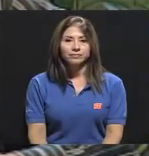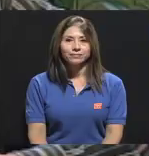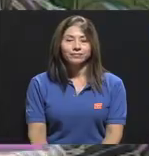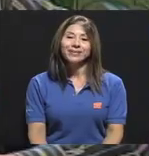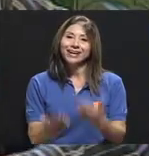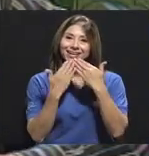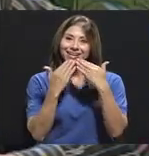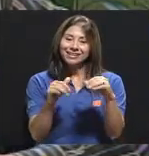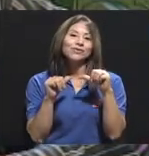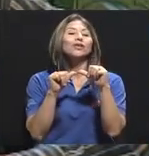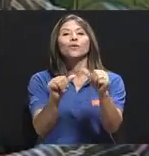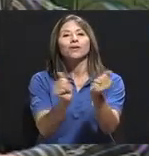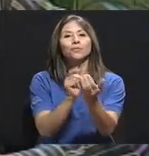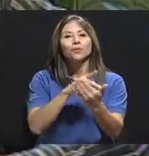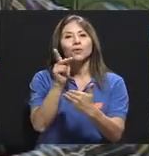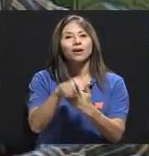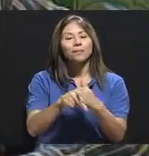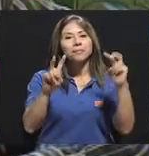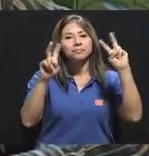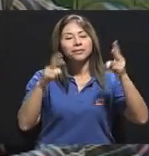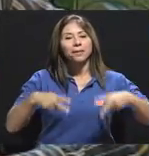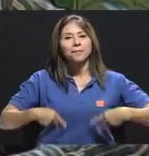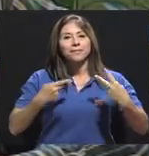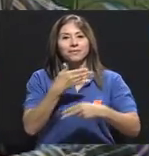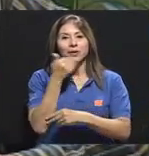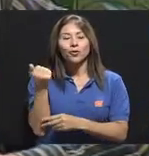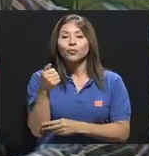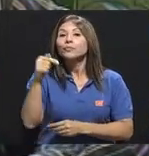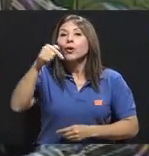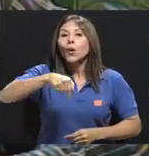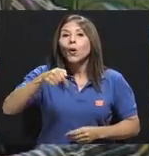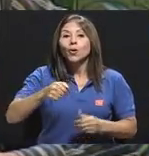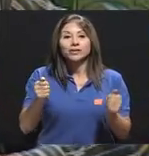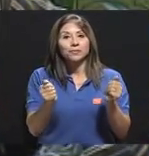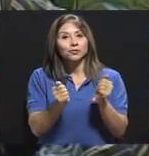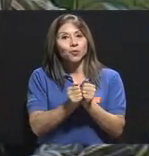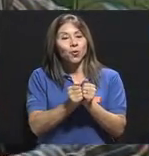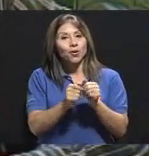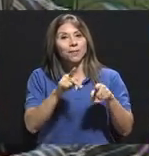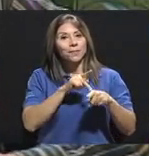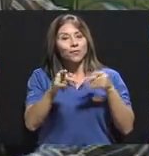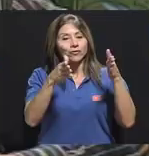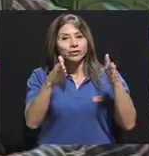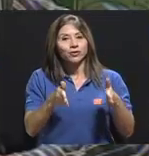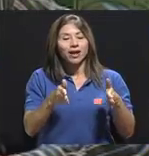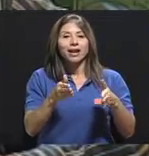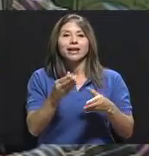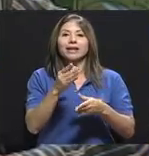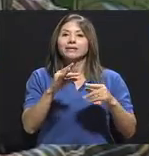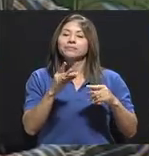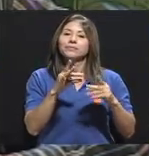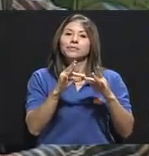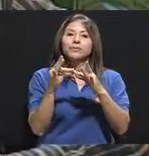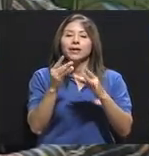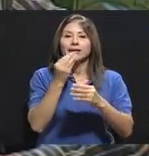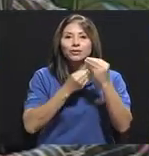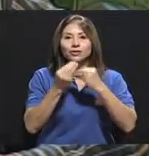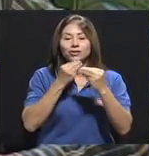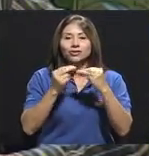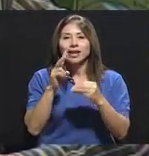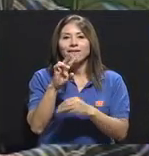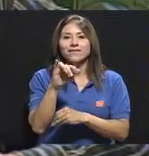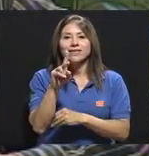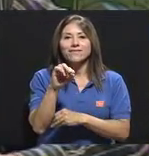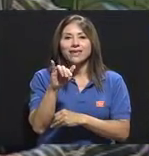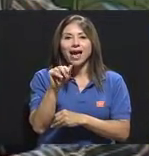Gracias por continuar con su programa vivir mejor el día de hoy nos acompaña La nutricionista Viviana Esquivel profesora de la escuela de nutrición de